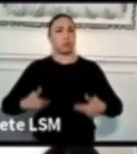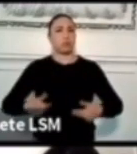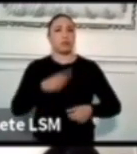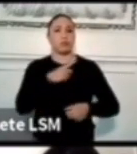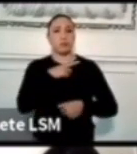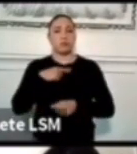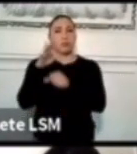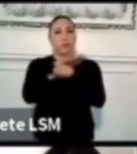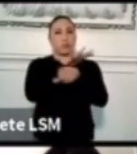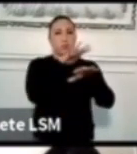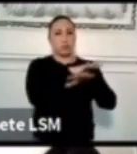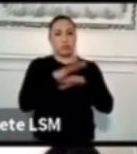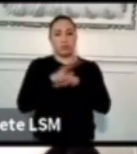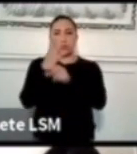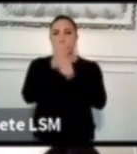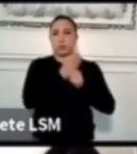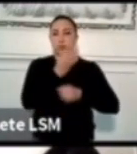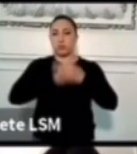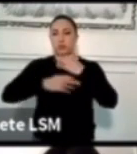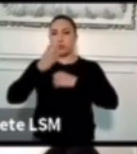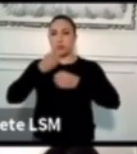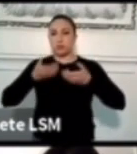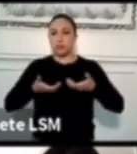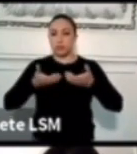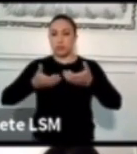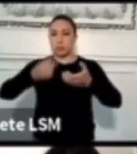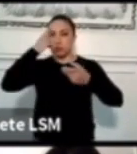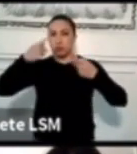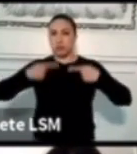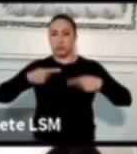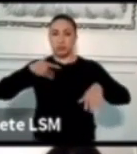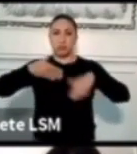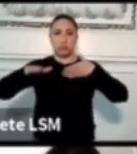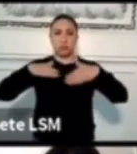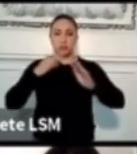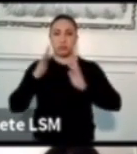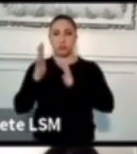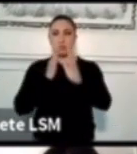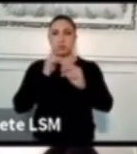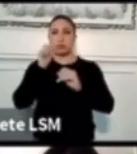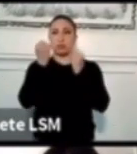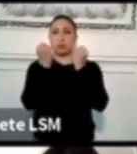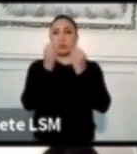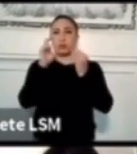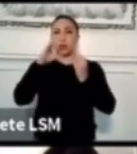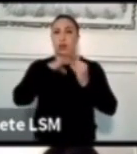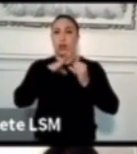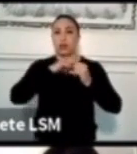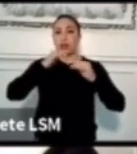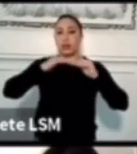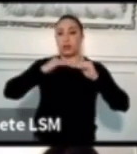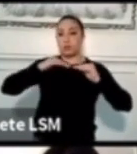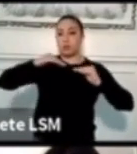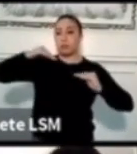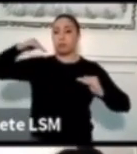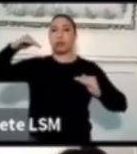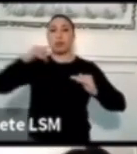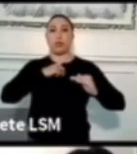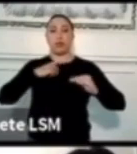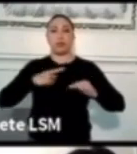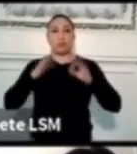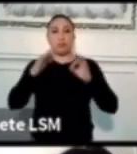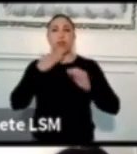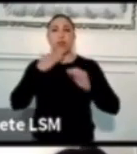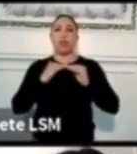banquetas de la ciudad de méxico- establecer criterios de infraestructura en cuanto a la inclinación de las banquetas y así regrese guardar los